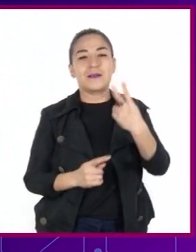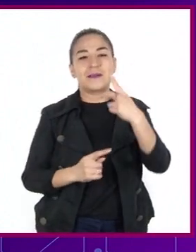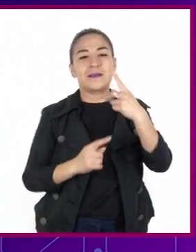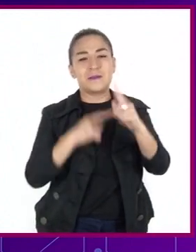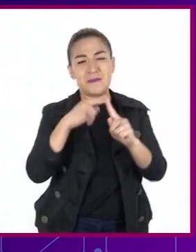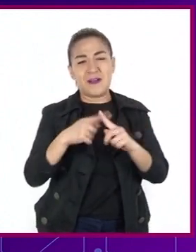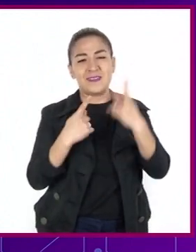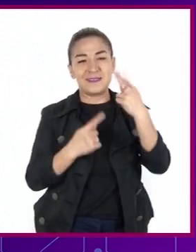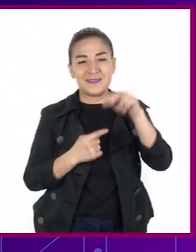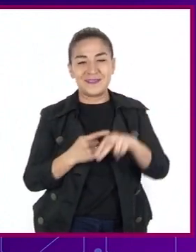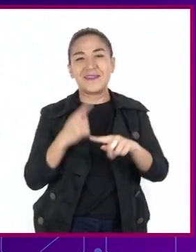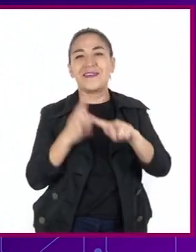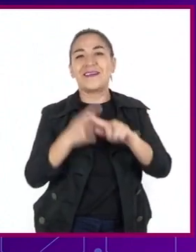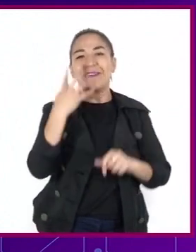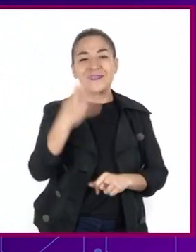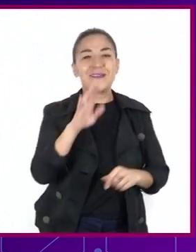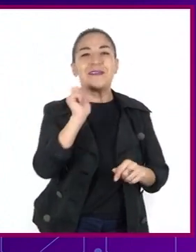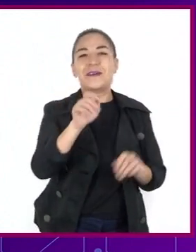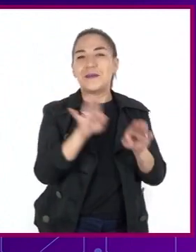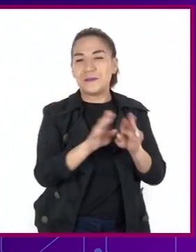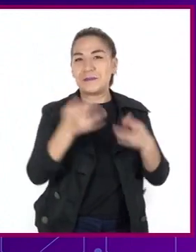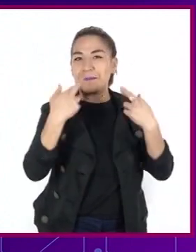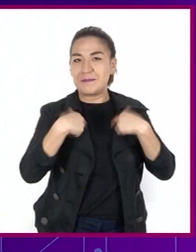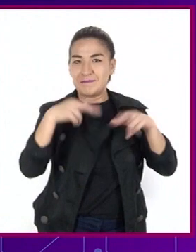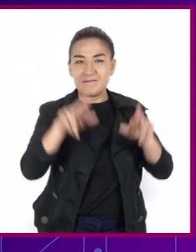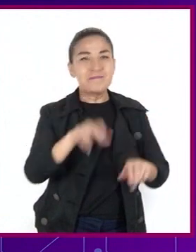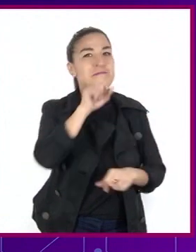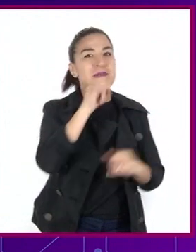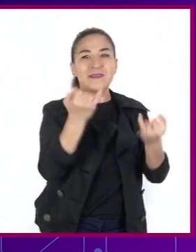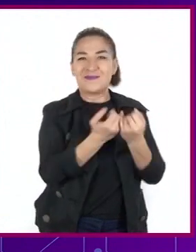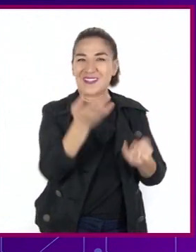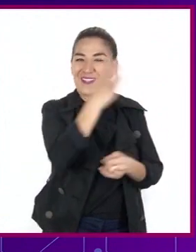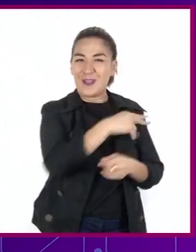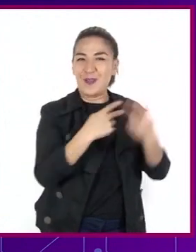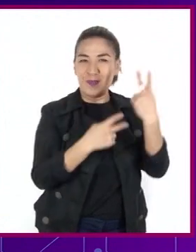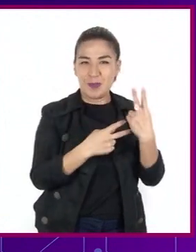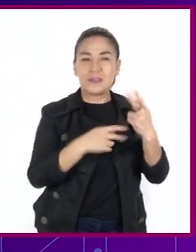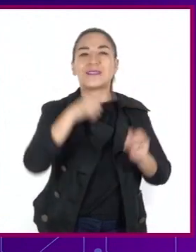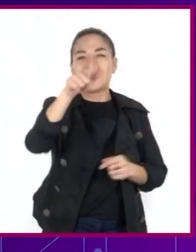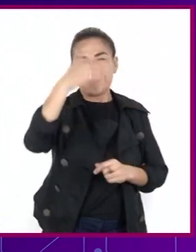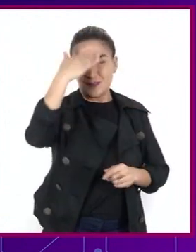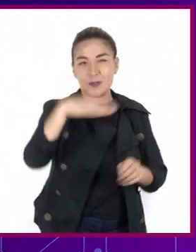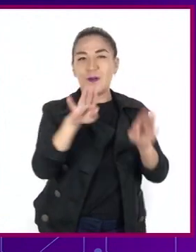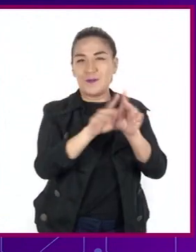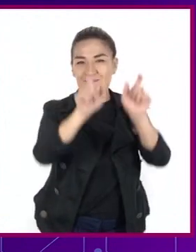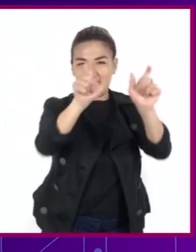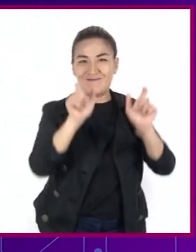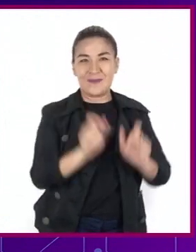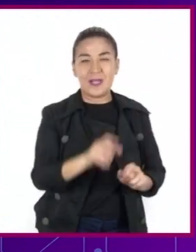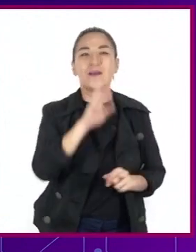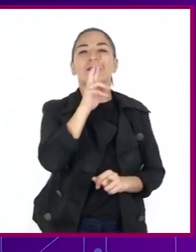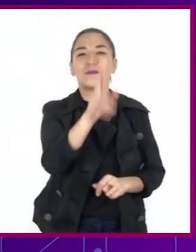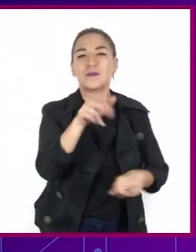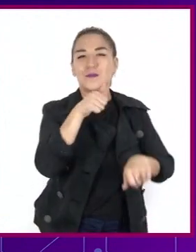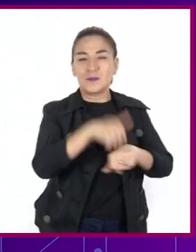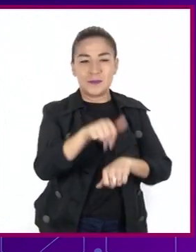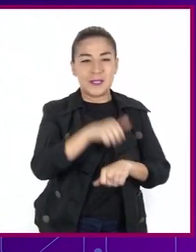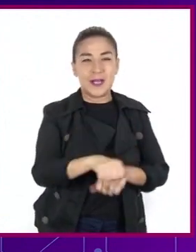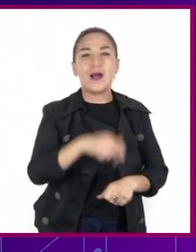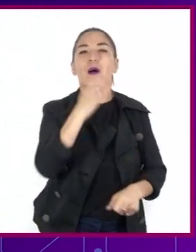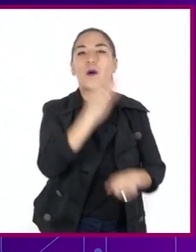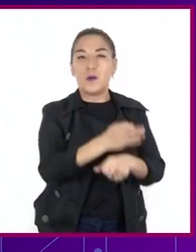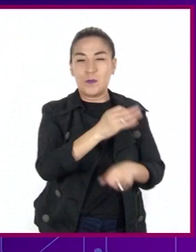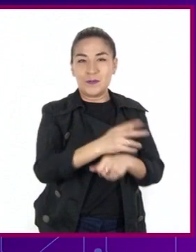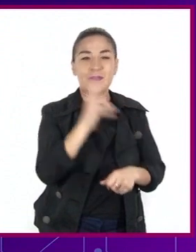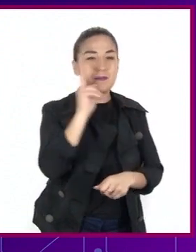es equivalente a dos expresiones algebraicas anteriores. Ya conocemos el procedimiento para sustituir y resolver operaciones, así que esta